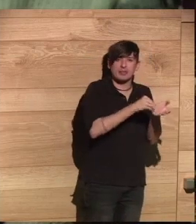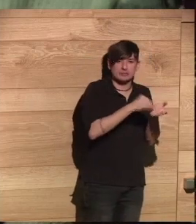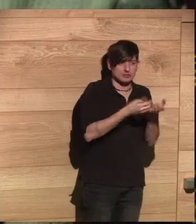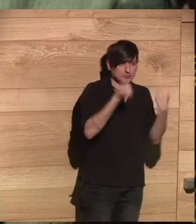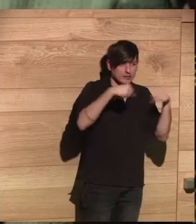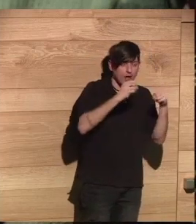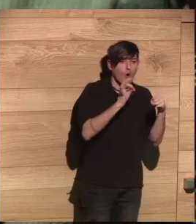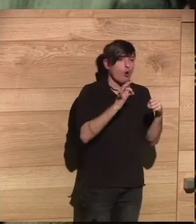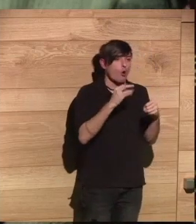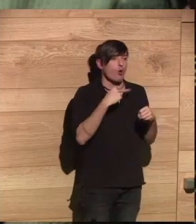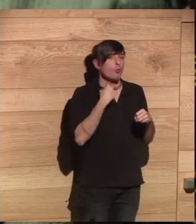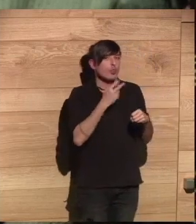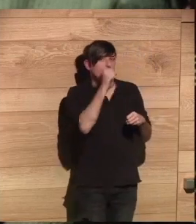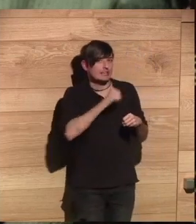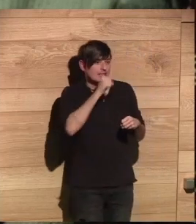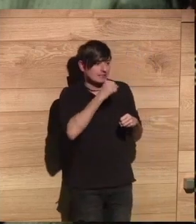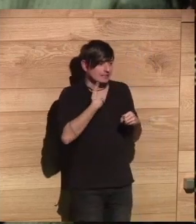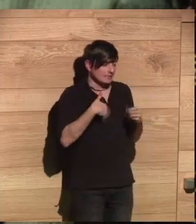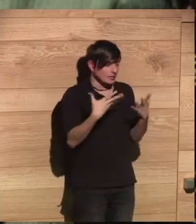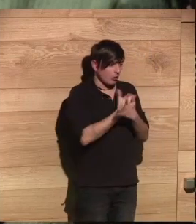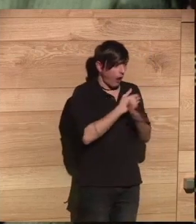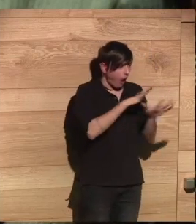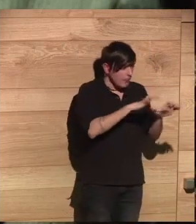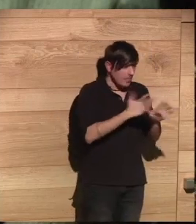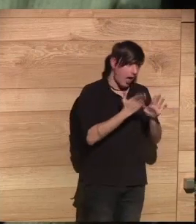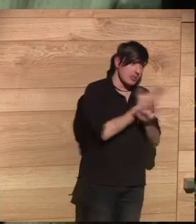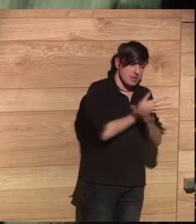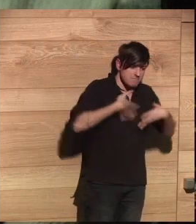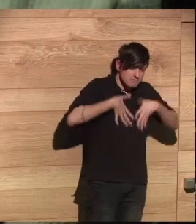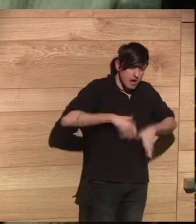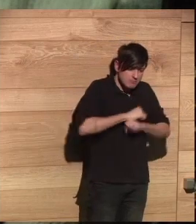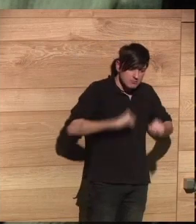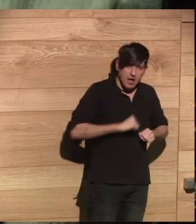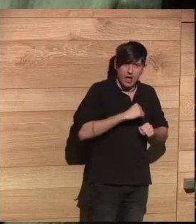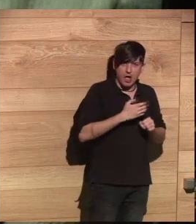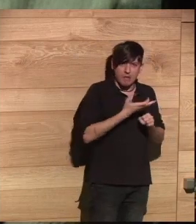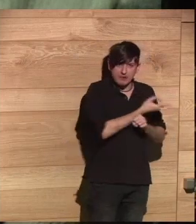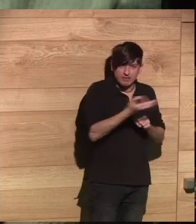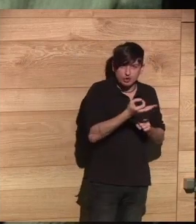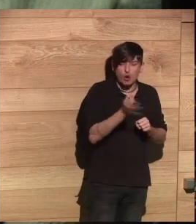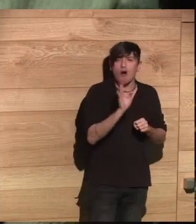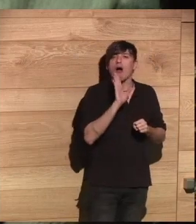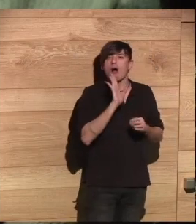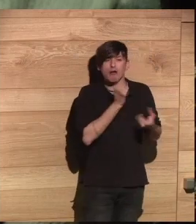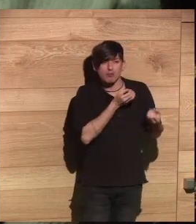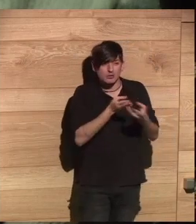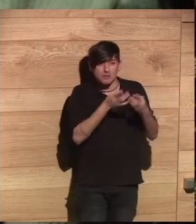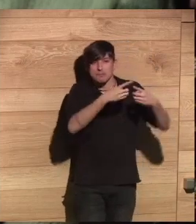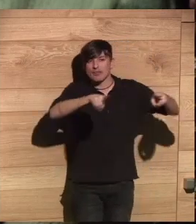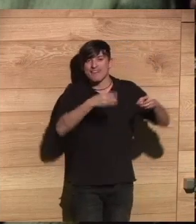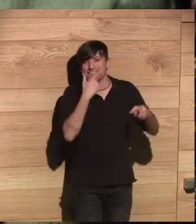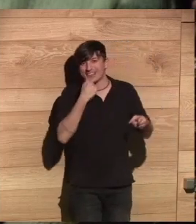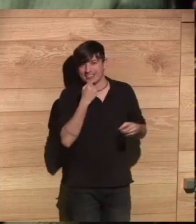si la cantante viene con todo perfectamente aprendido, porque como habéis estado comentando, no es una melodía fácil,